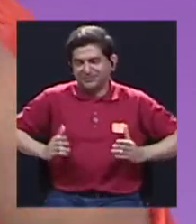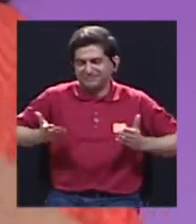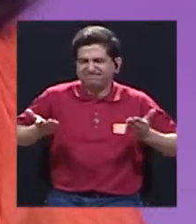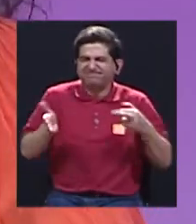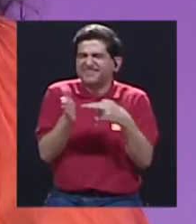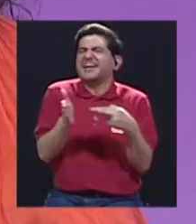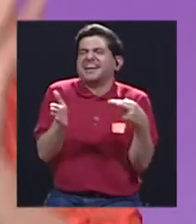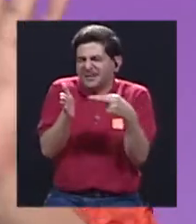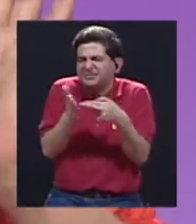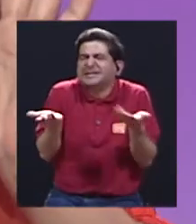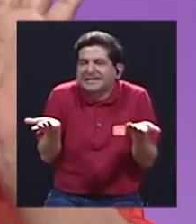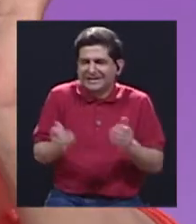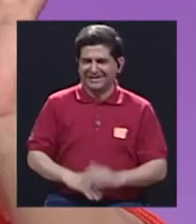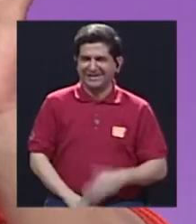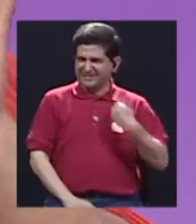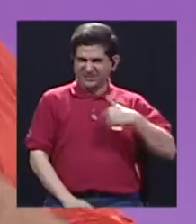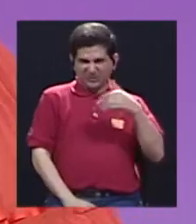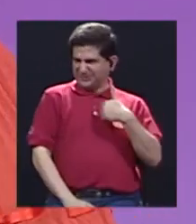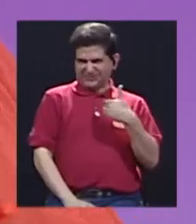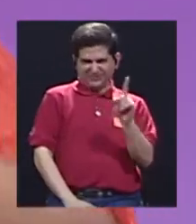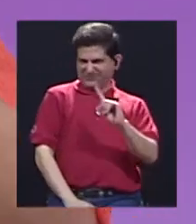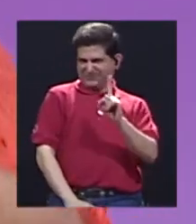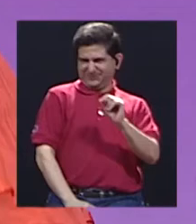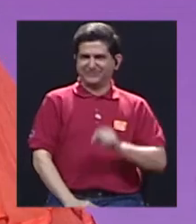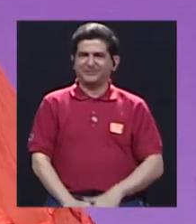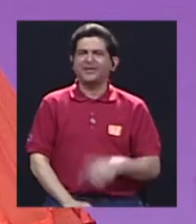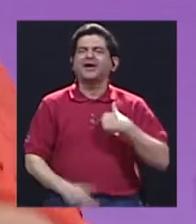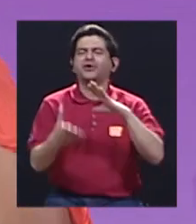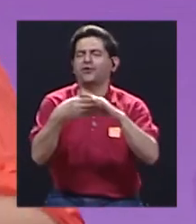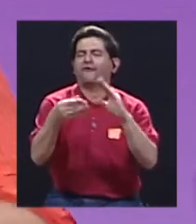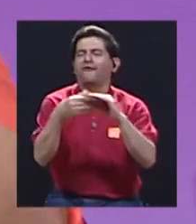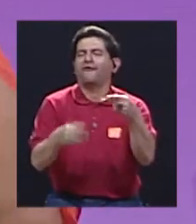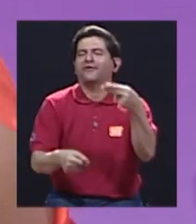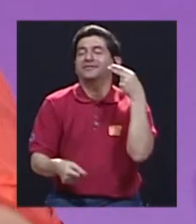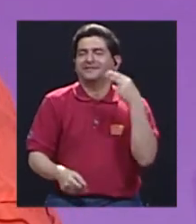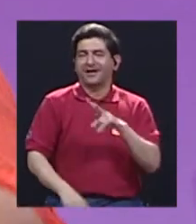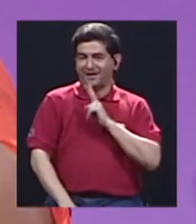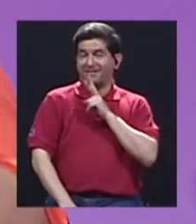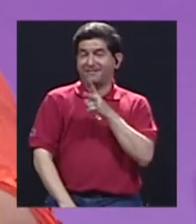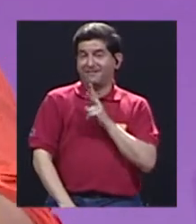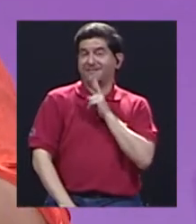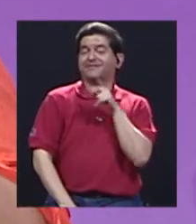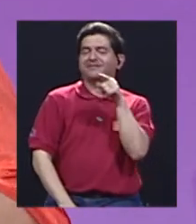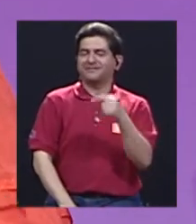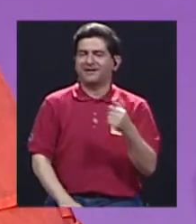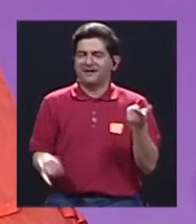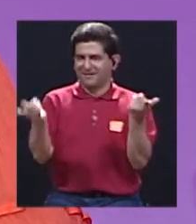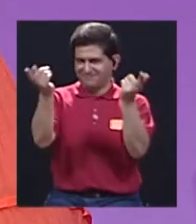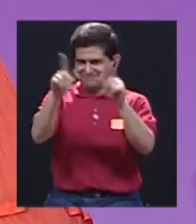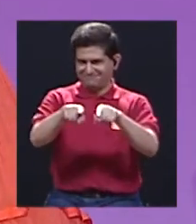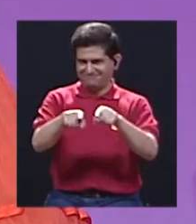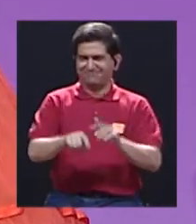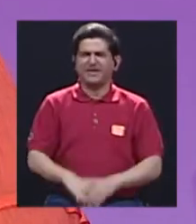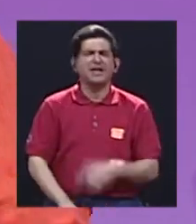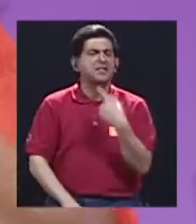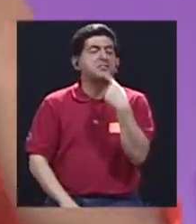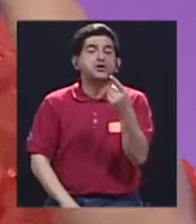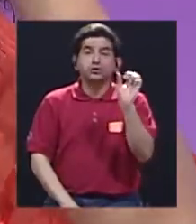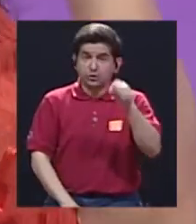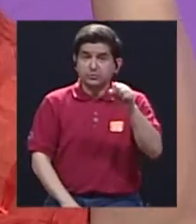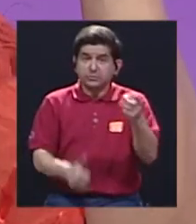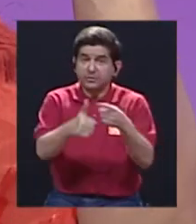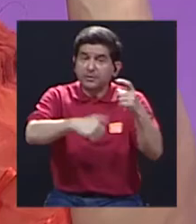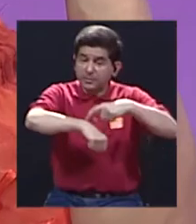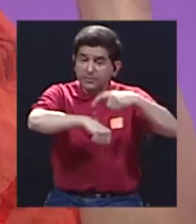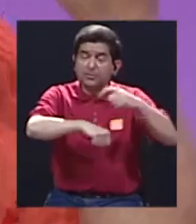repetidas pues que los señores no tienen y yo les va a contar la historia cierta y verdadera de aquellos hechos porque cuentan que sí que en